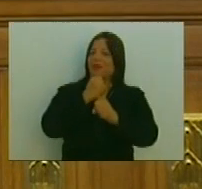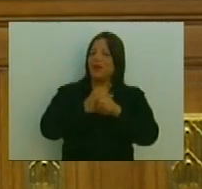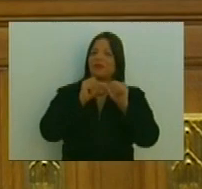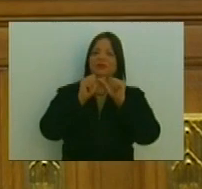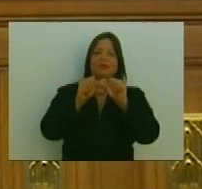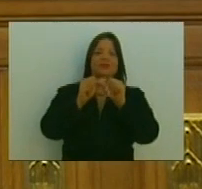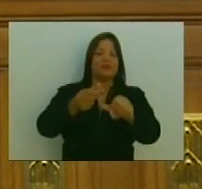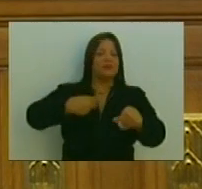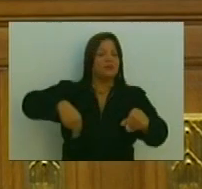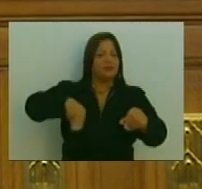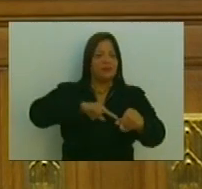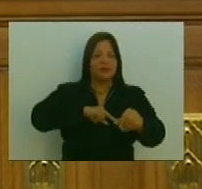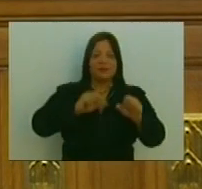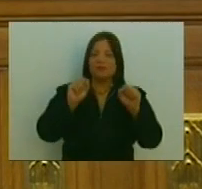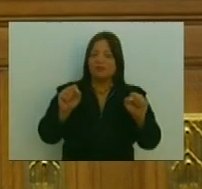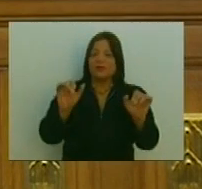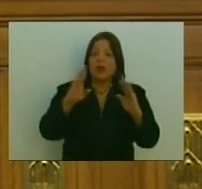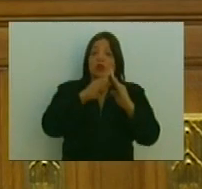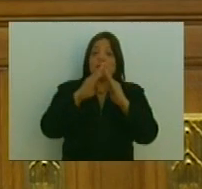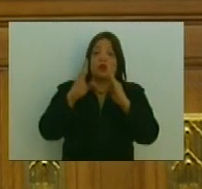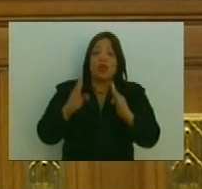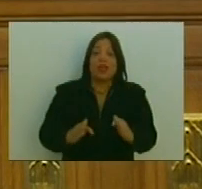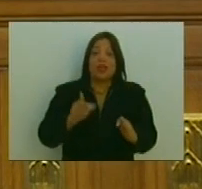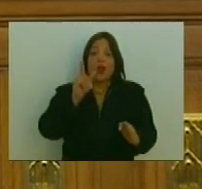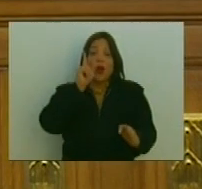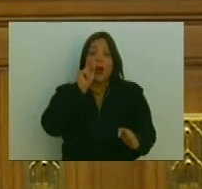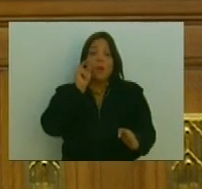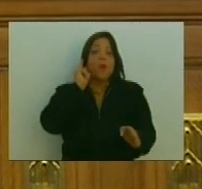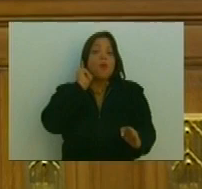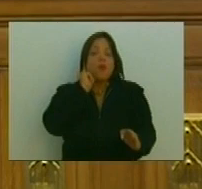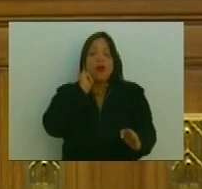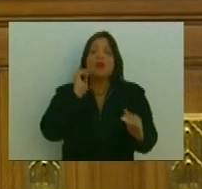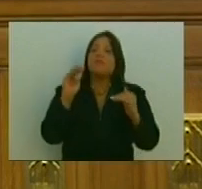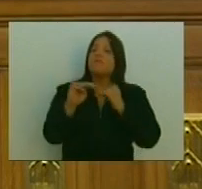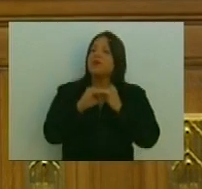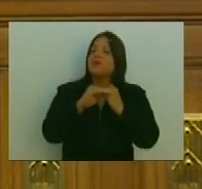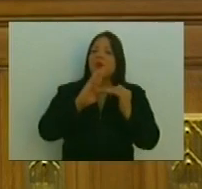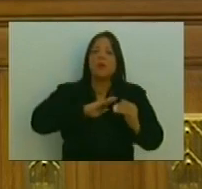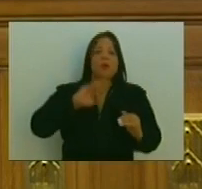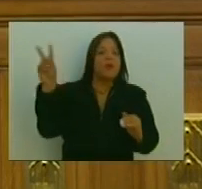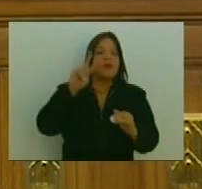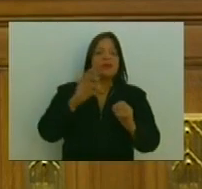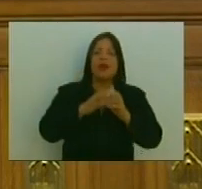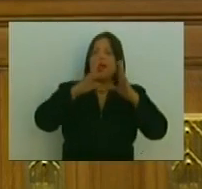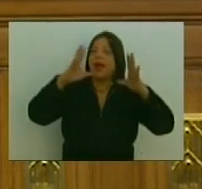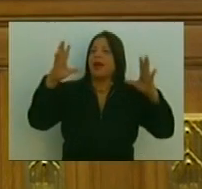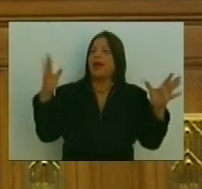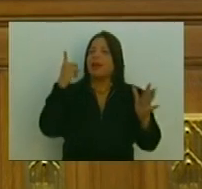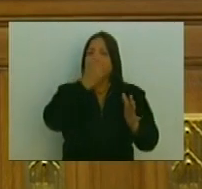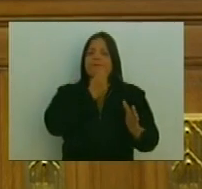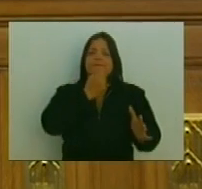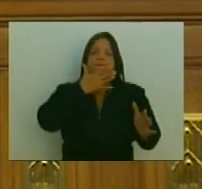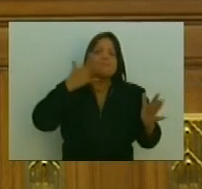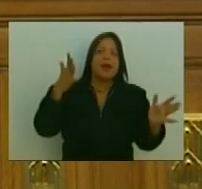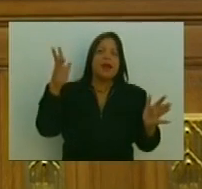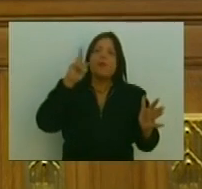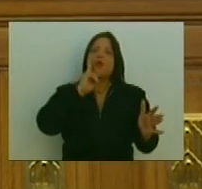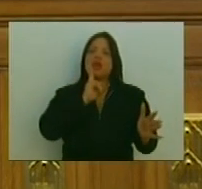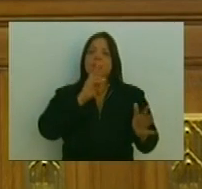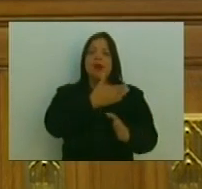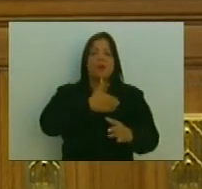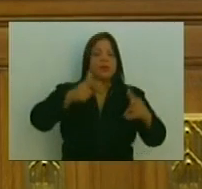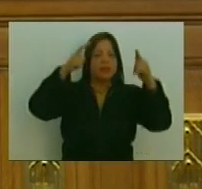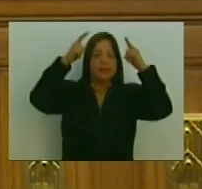que nosotros como ciudadanos y ciudadanas de esta patria grande, esta patria de Bolívar y del comandante Hugo Rafael